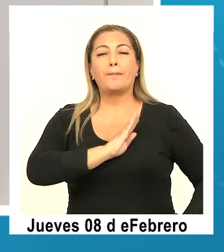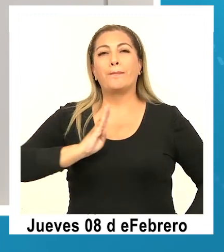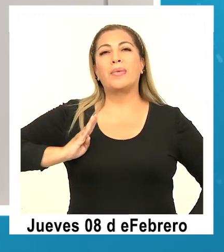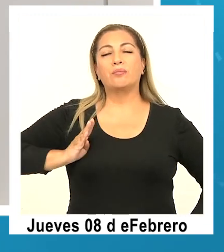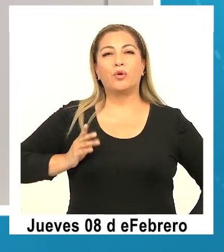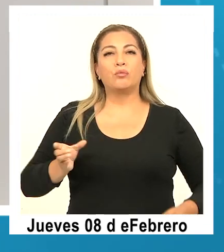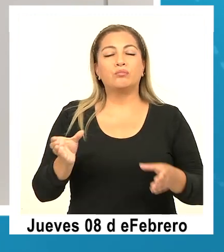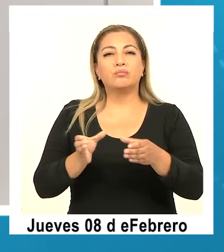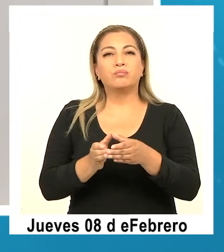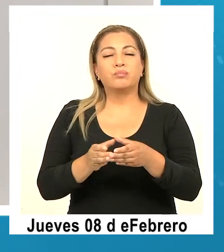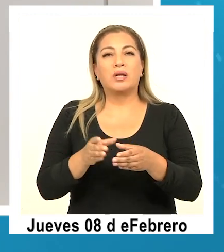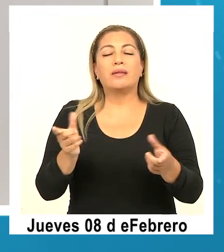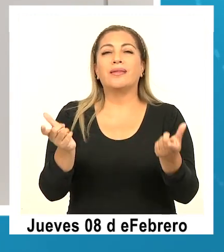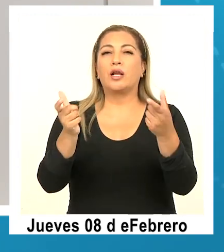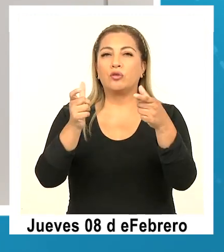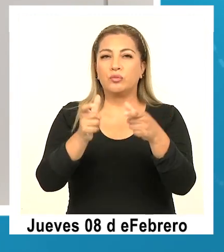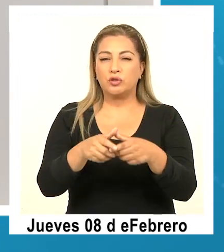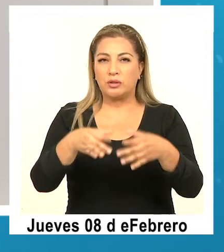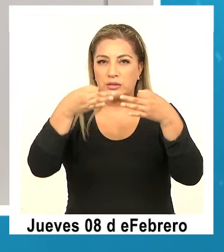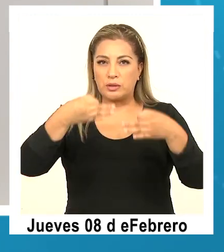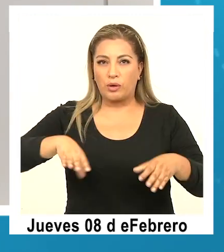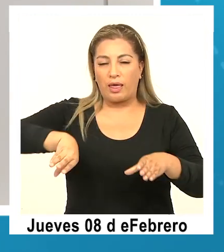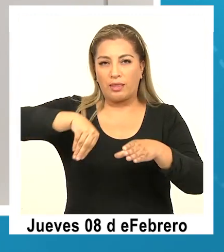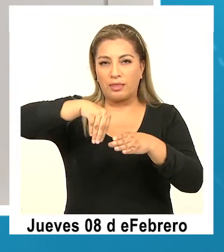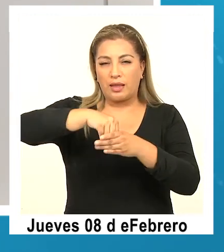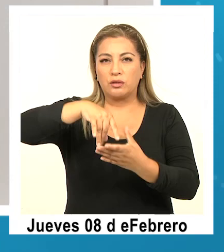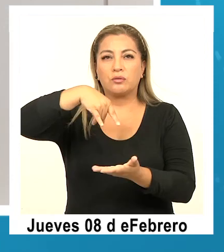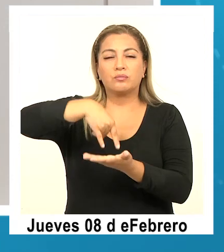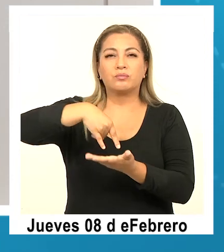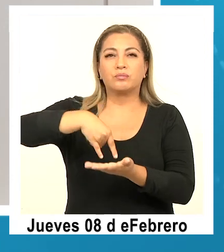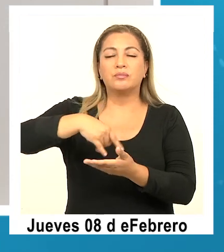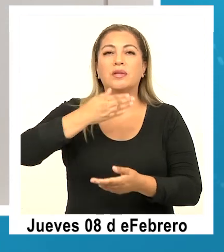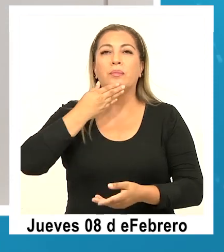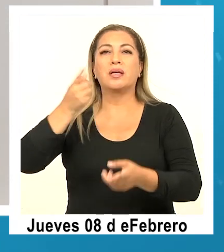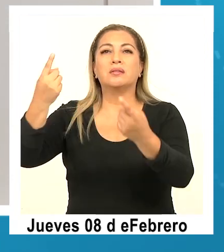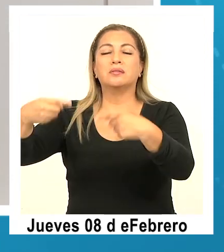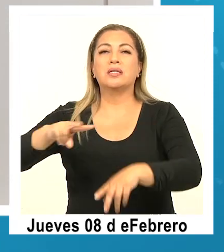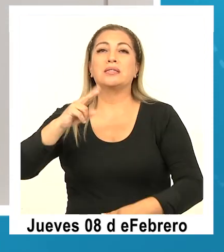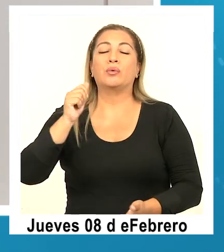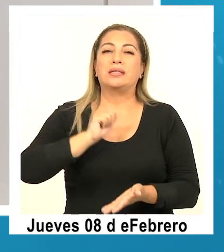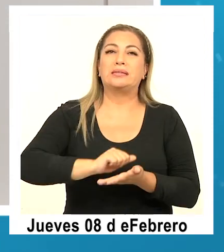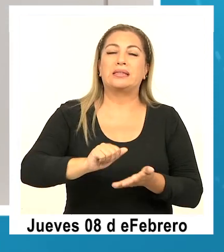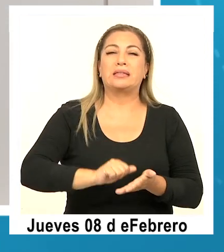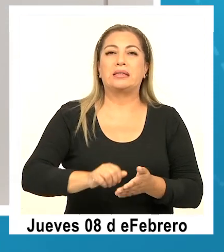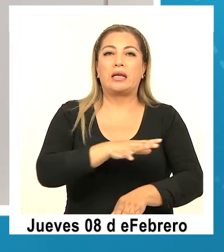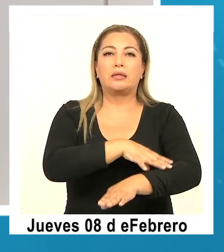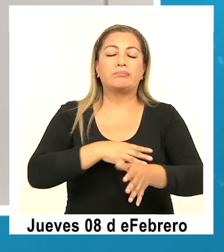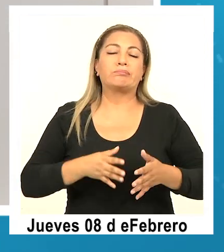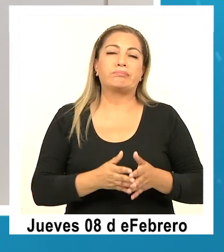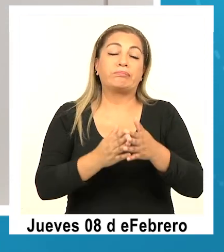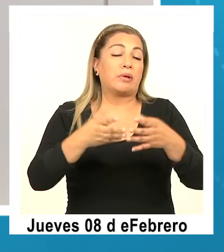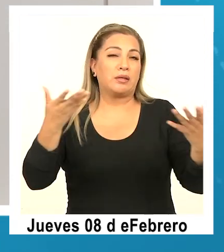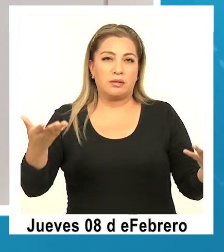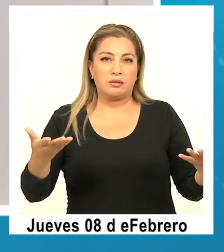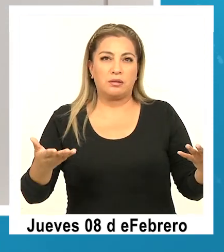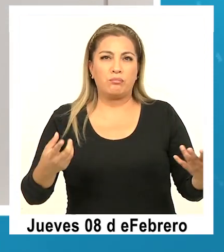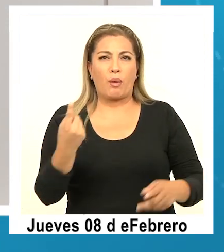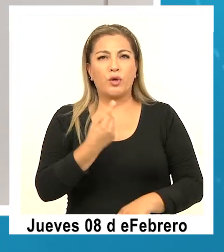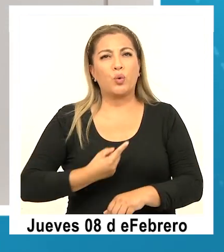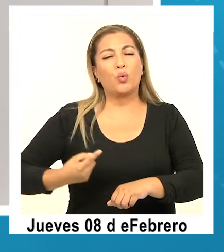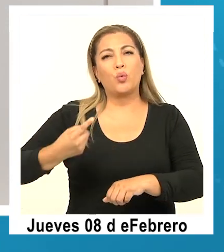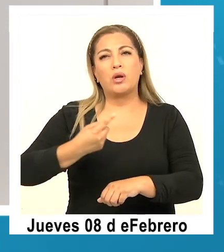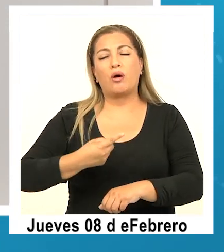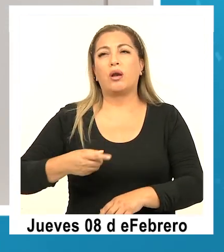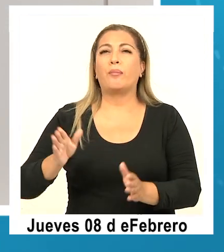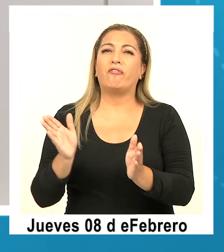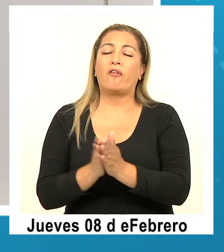Senado, entonces estoy muy involucrada en todo el tema frontera, además por haber sido subsecretaria para las Fuerzas Armadas, en fin. Estuvimos más de 1 hora que me